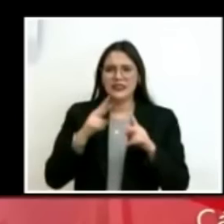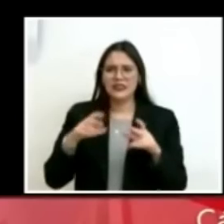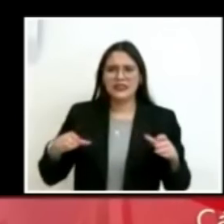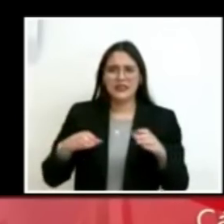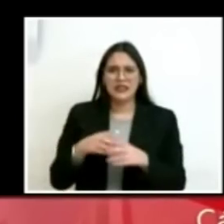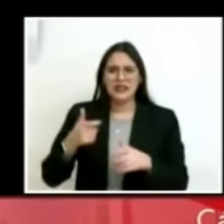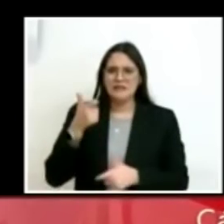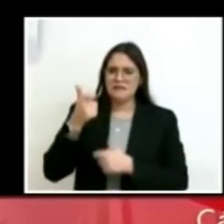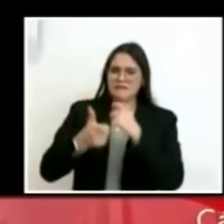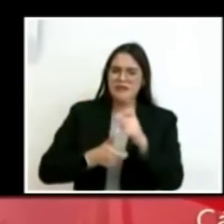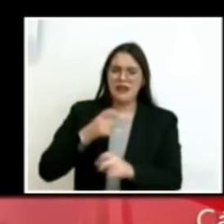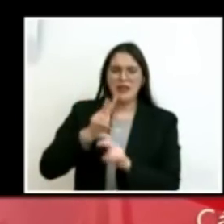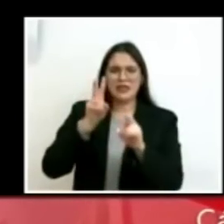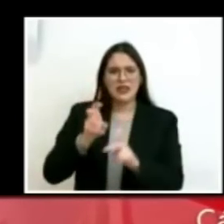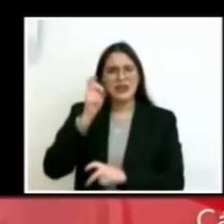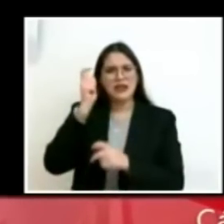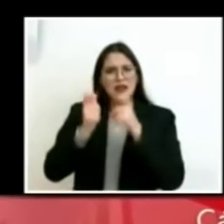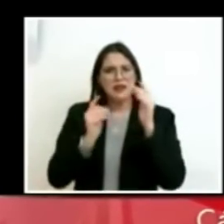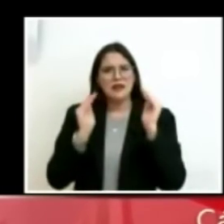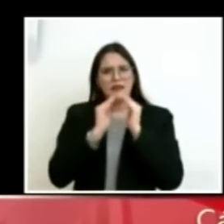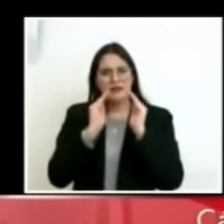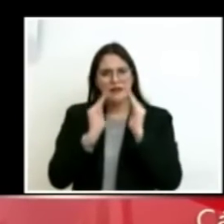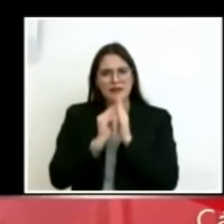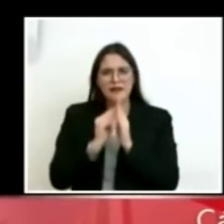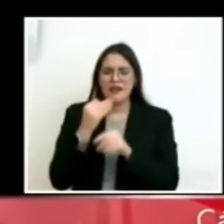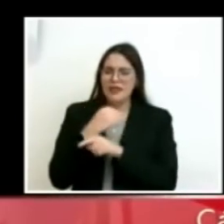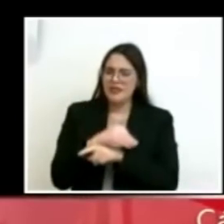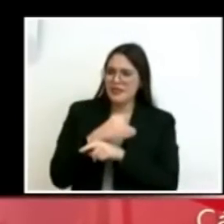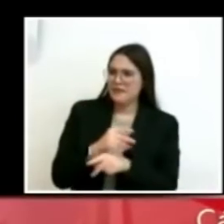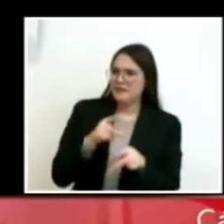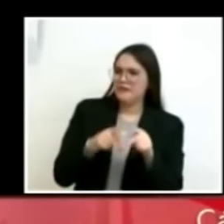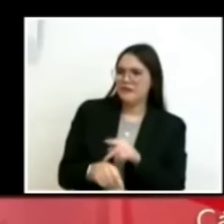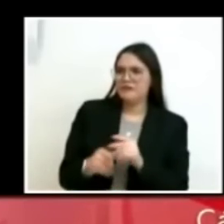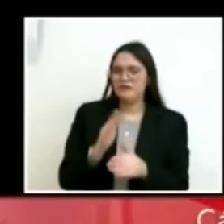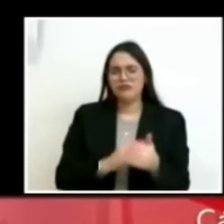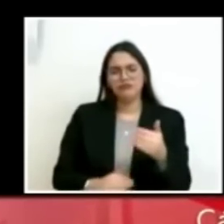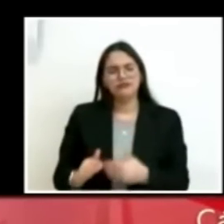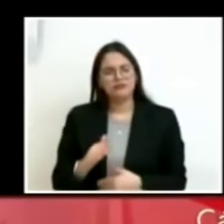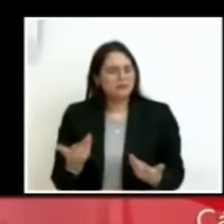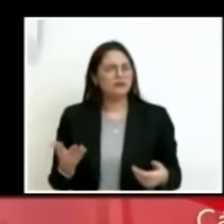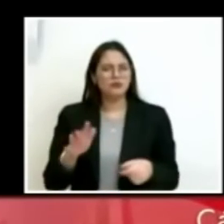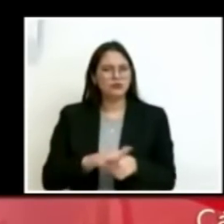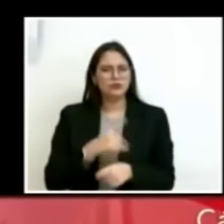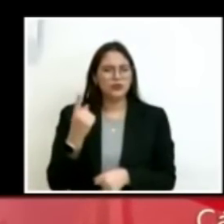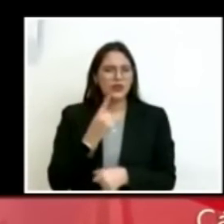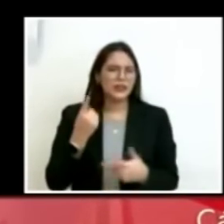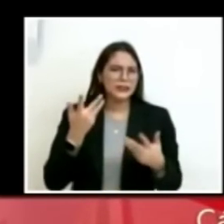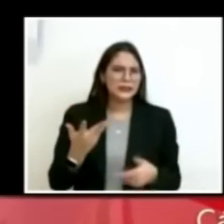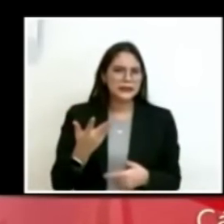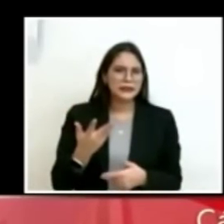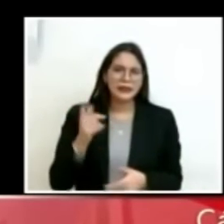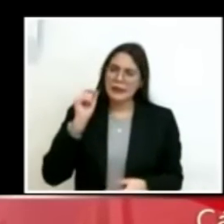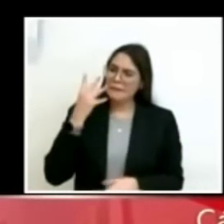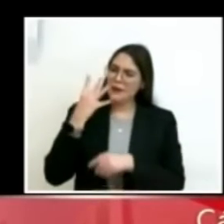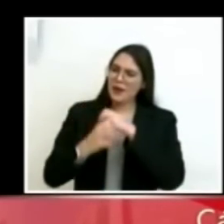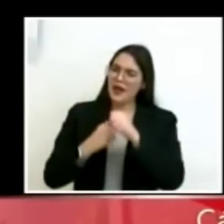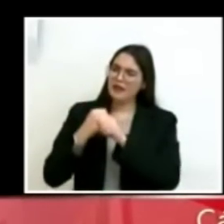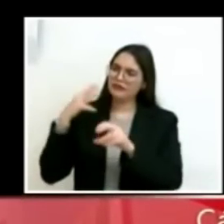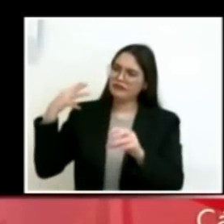públicos pagan el mantenimiento de sus casas, sus pensiones exorbitantes, pero sobre todo, ¿por qué? Escuche nada más, en 24